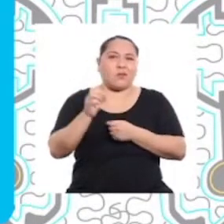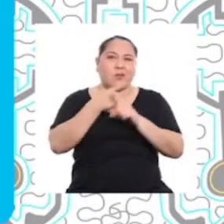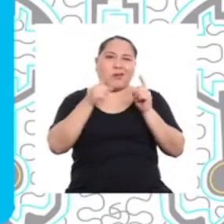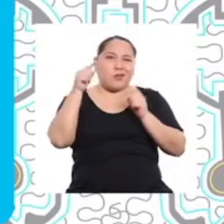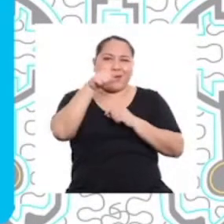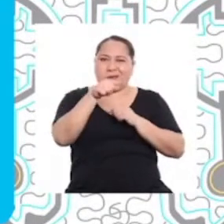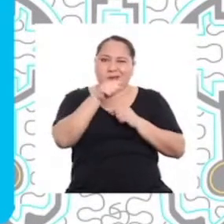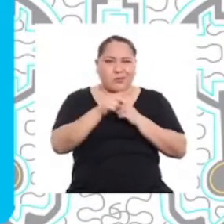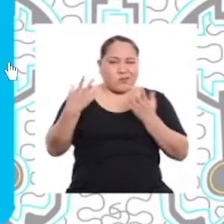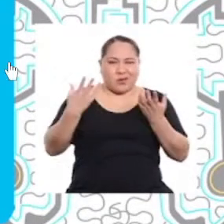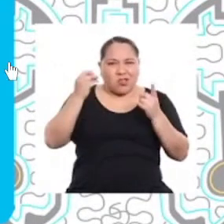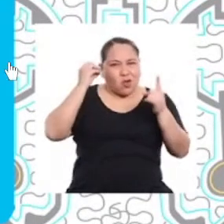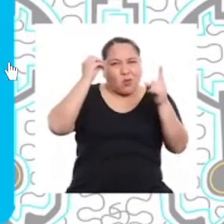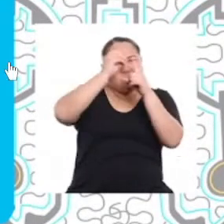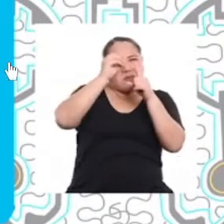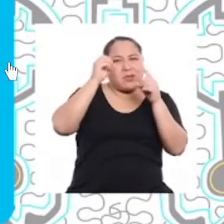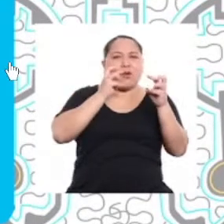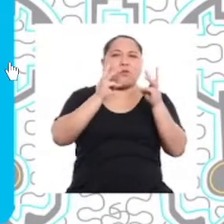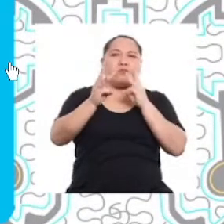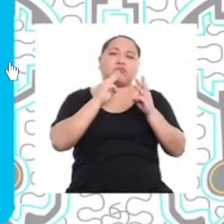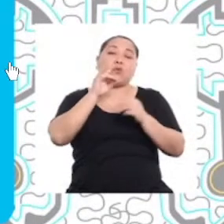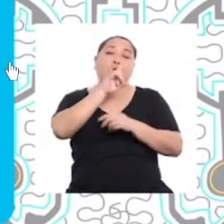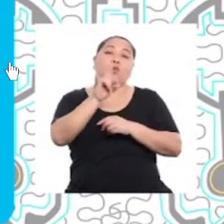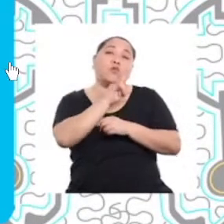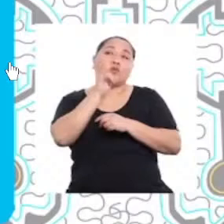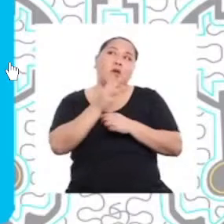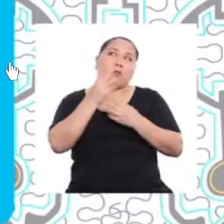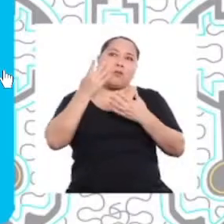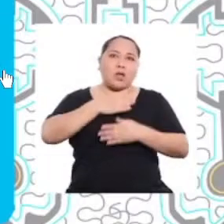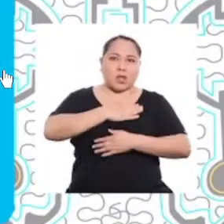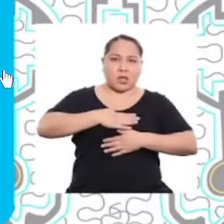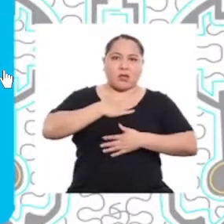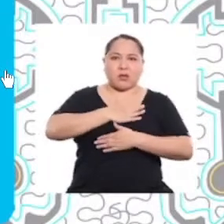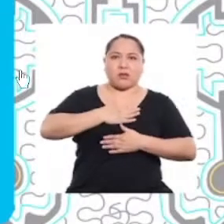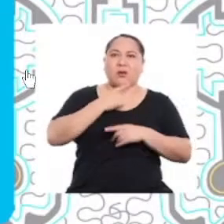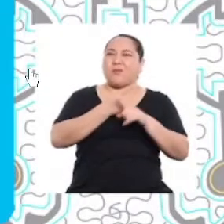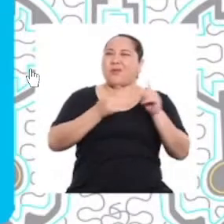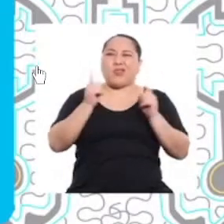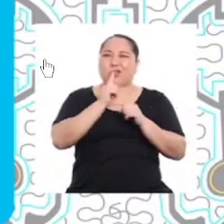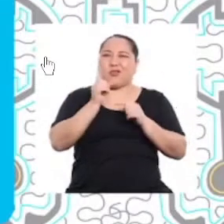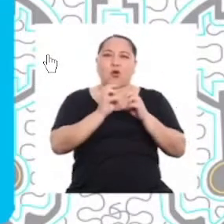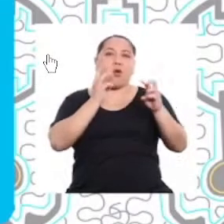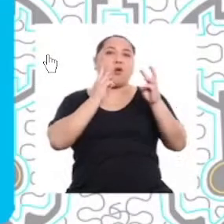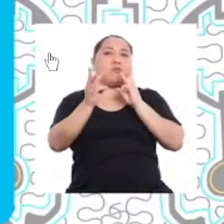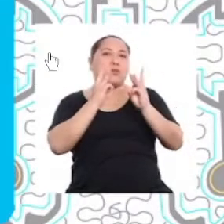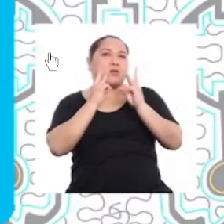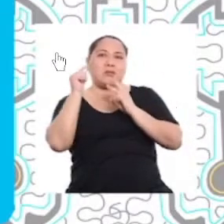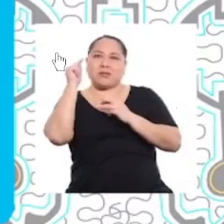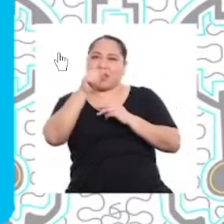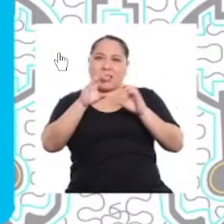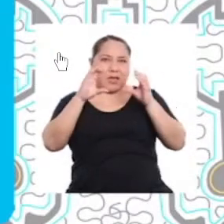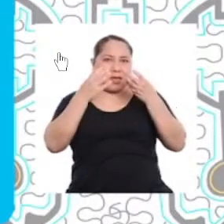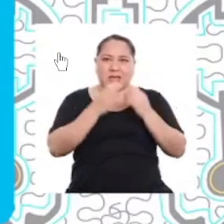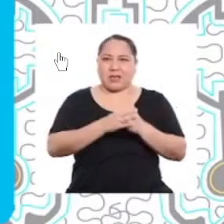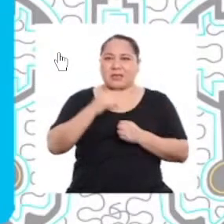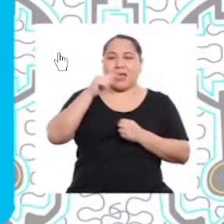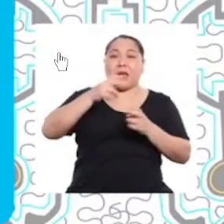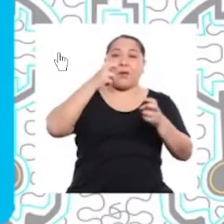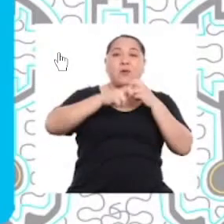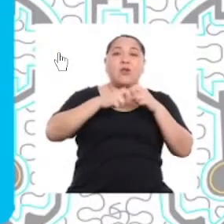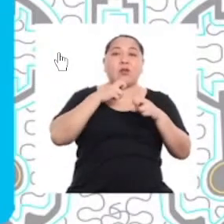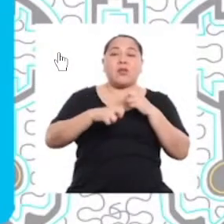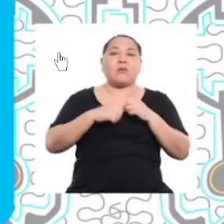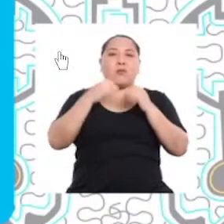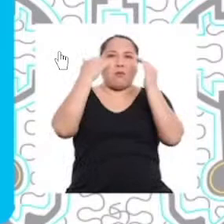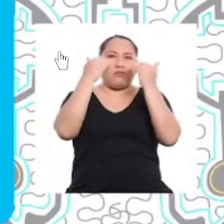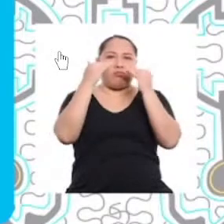eso no es el chat de clase. Se puede usar el chat para divertirse, mas no el chat de clase. El problema